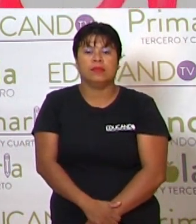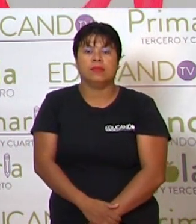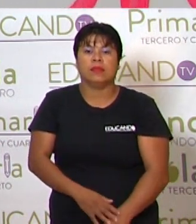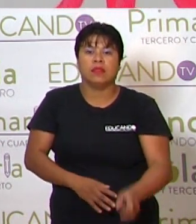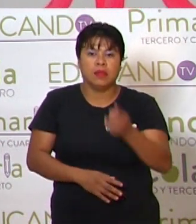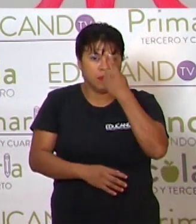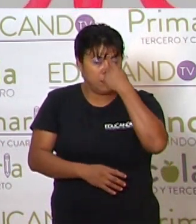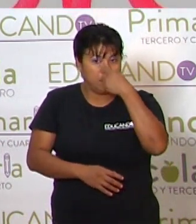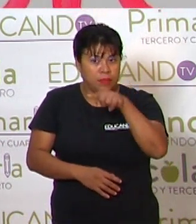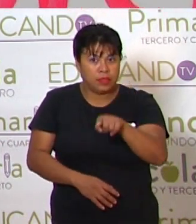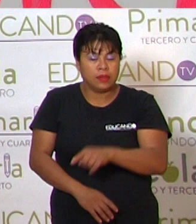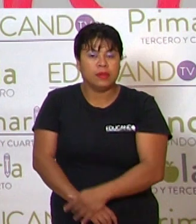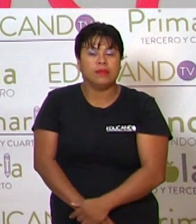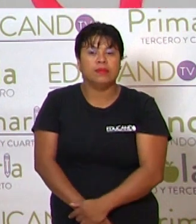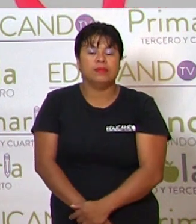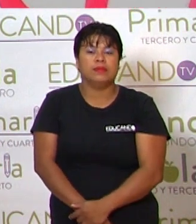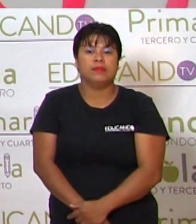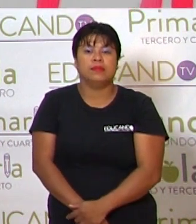para